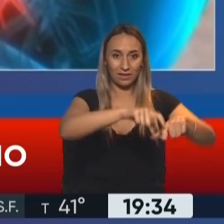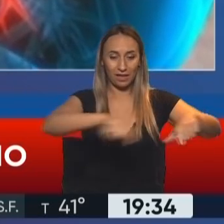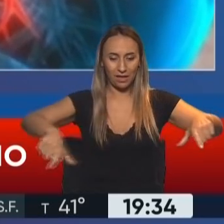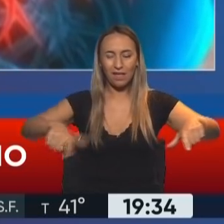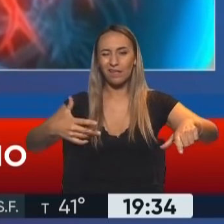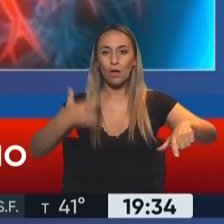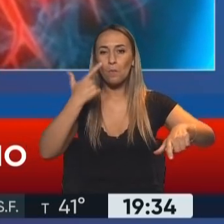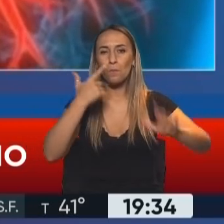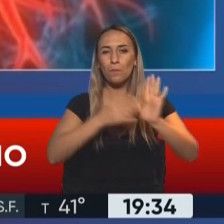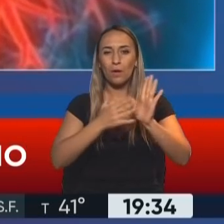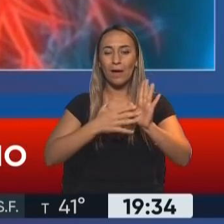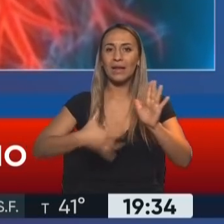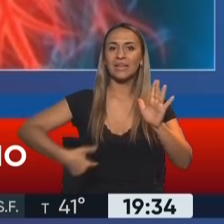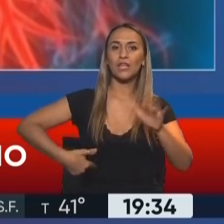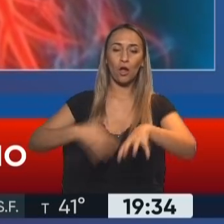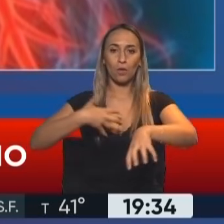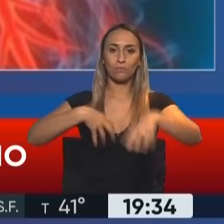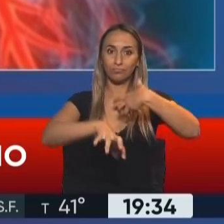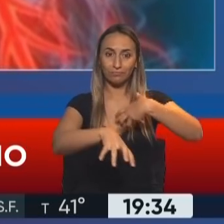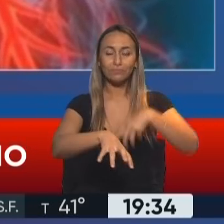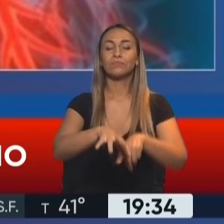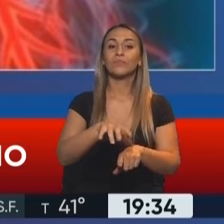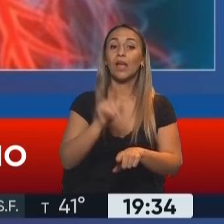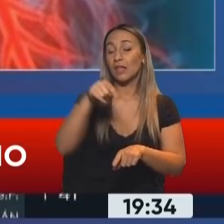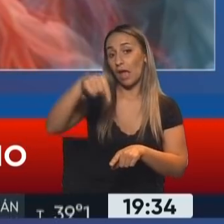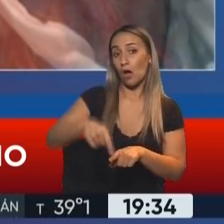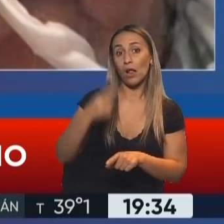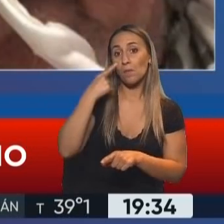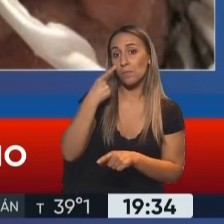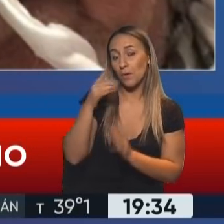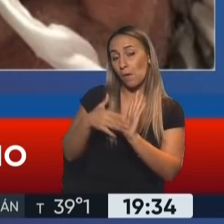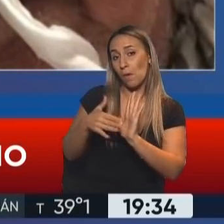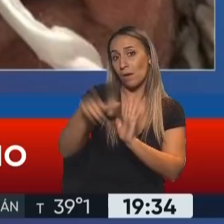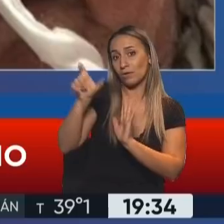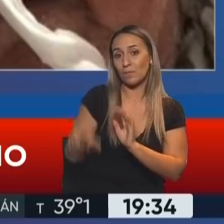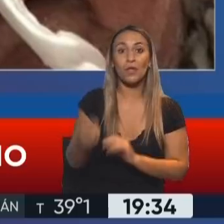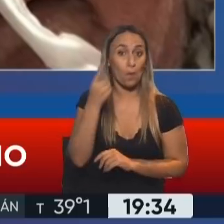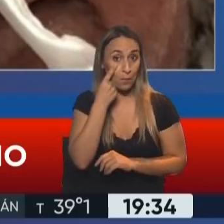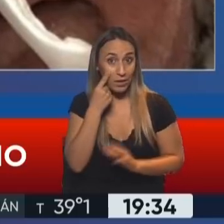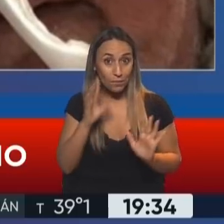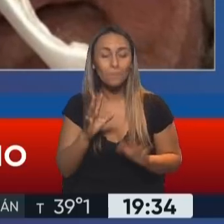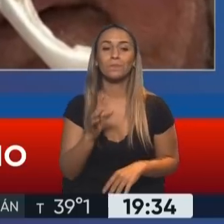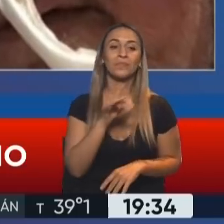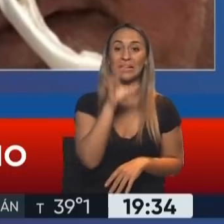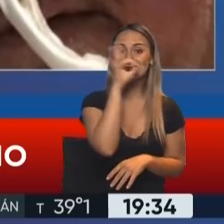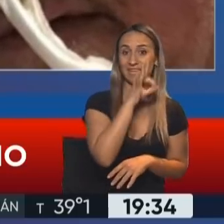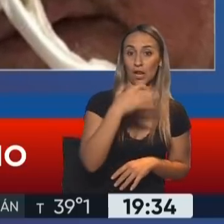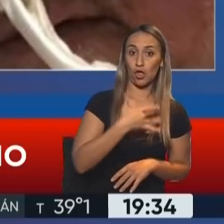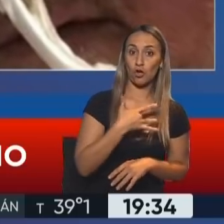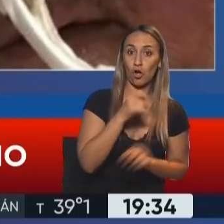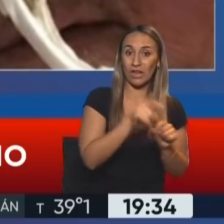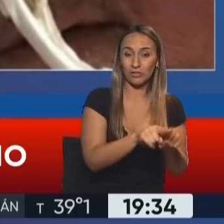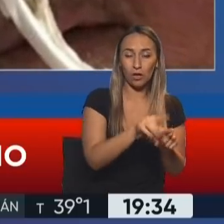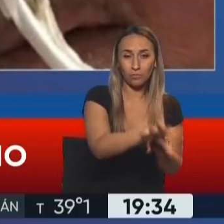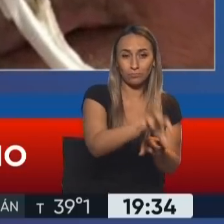este se hizo en un humano vivo que necesitaba un corazón, ¿sí? Se le puso un corazón de cerdo a este señor de 57